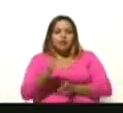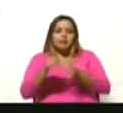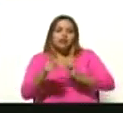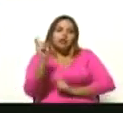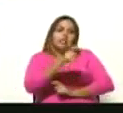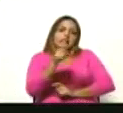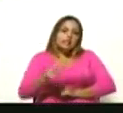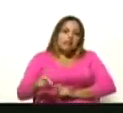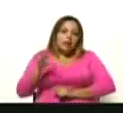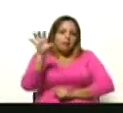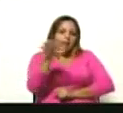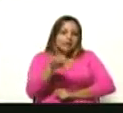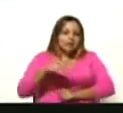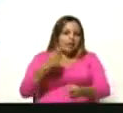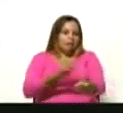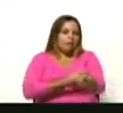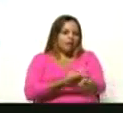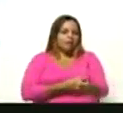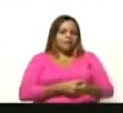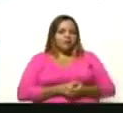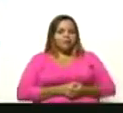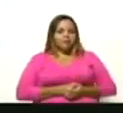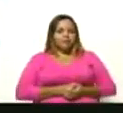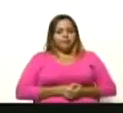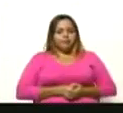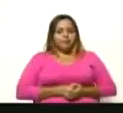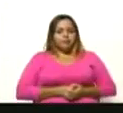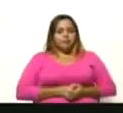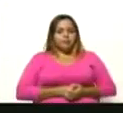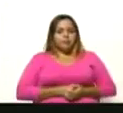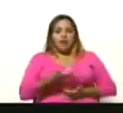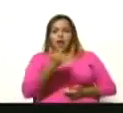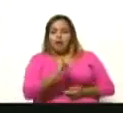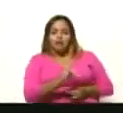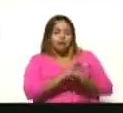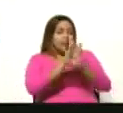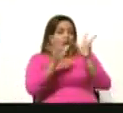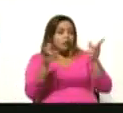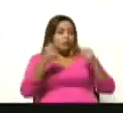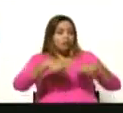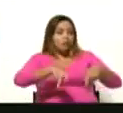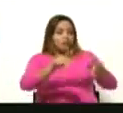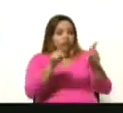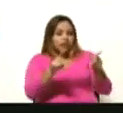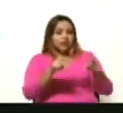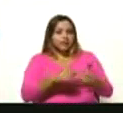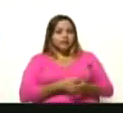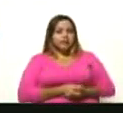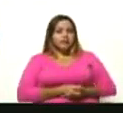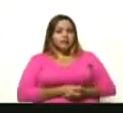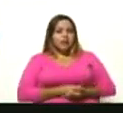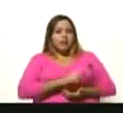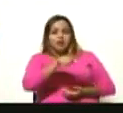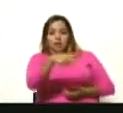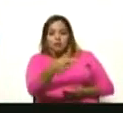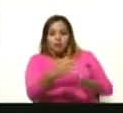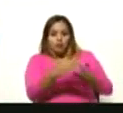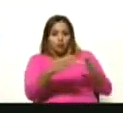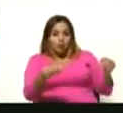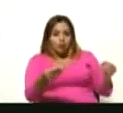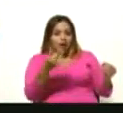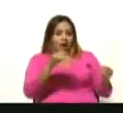necesidades entre los países hermanos. Por lo cual tenemos una brillante oportunidad, después de todo esto que